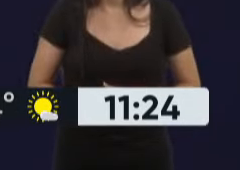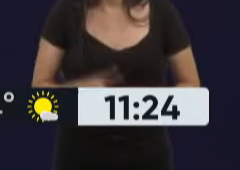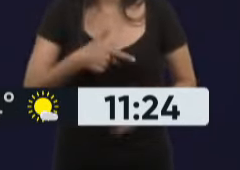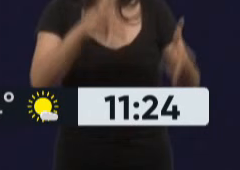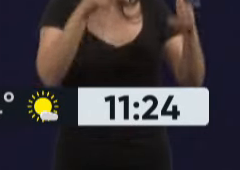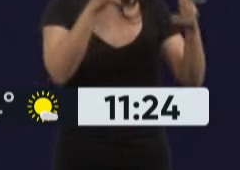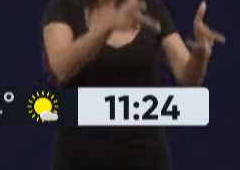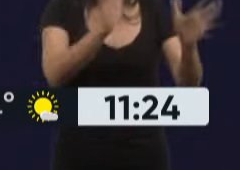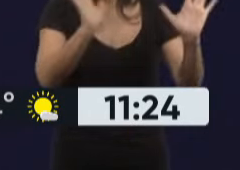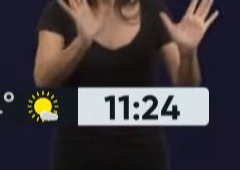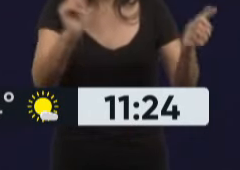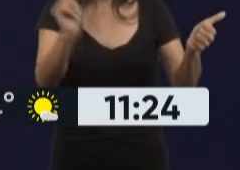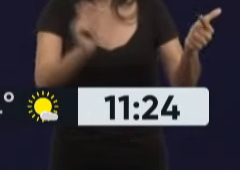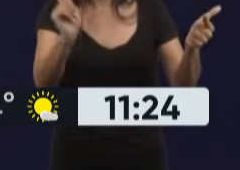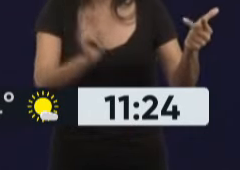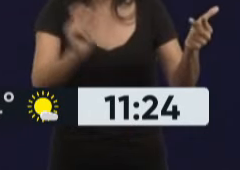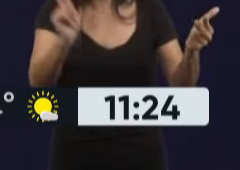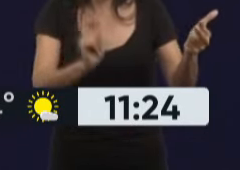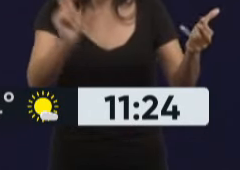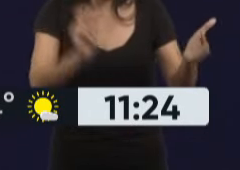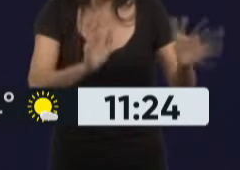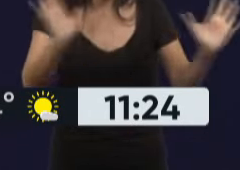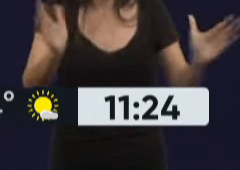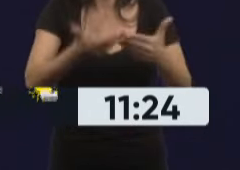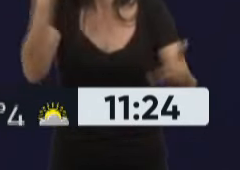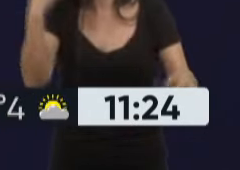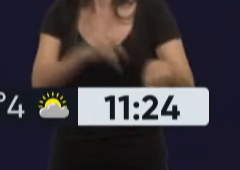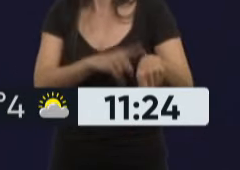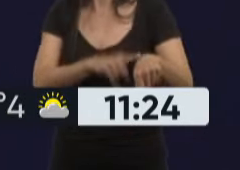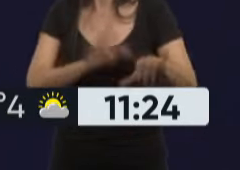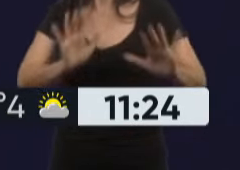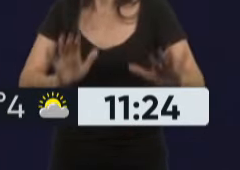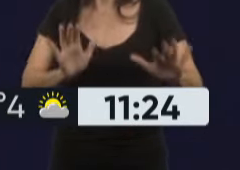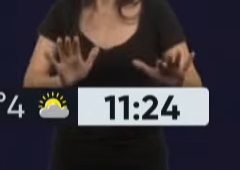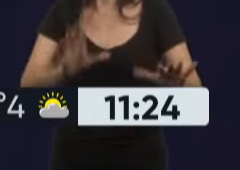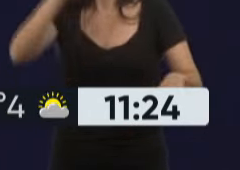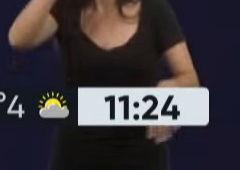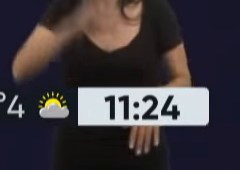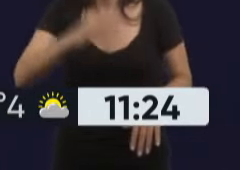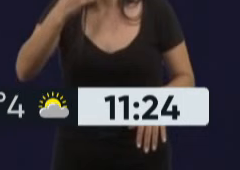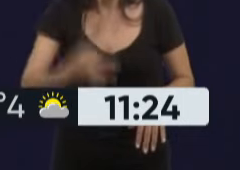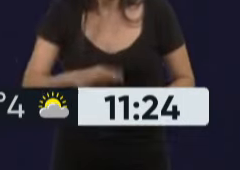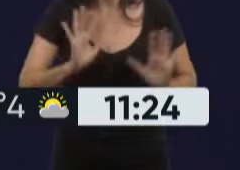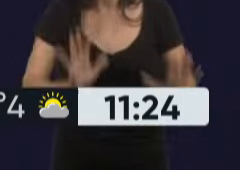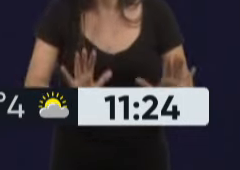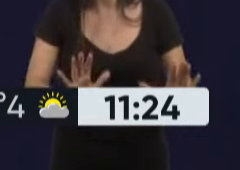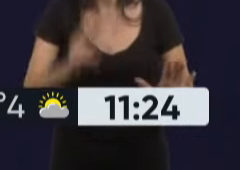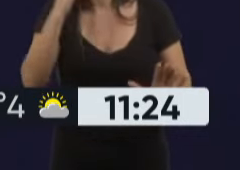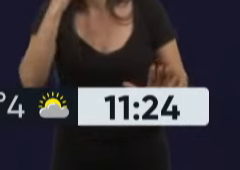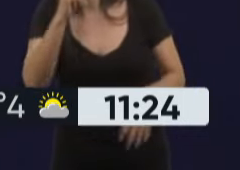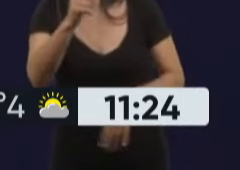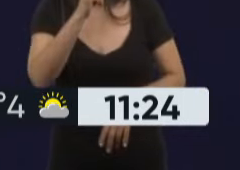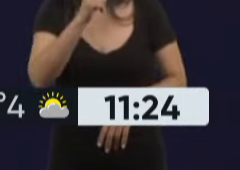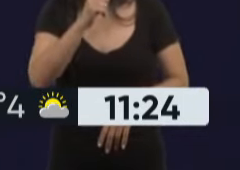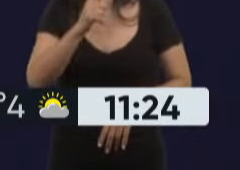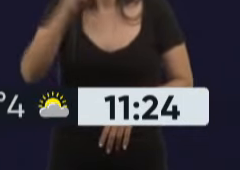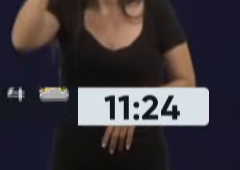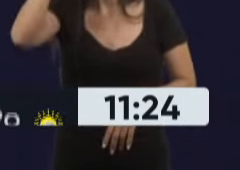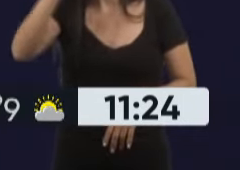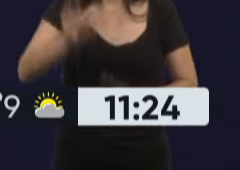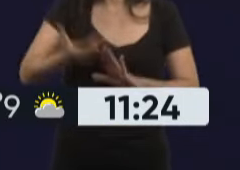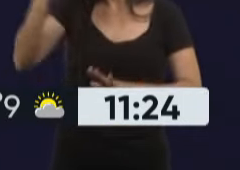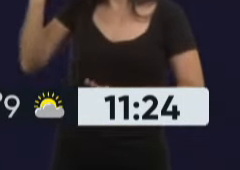diría que todos los meses desde no no no tengo memoria infinita pero desde al menos desde el 10 de diciembre